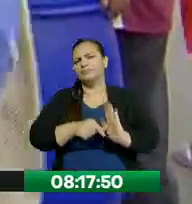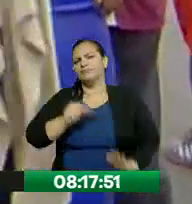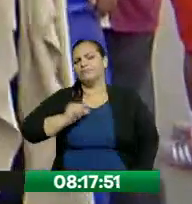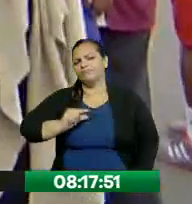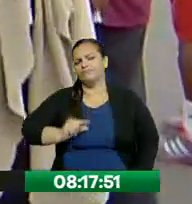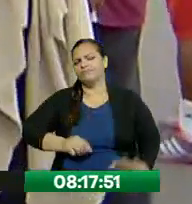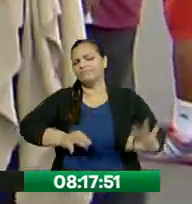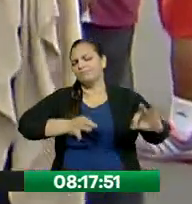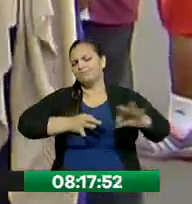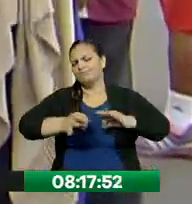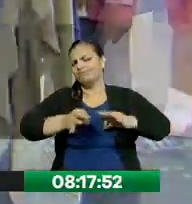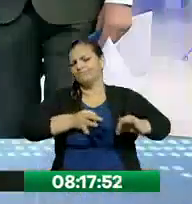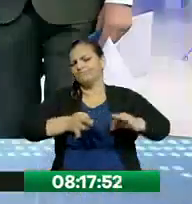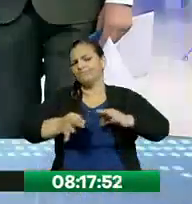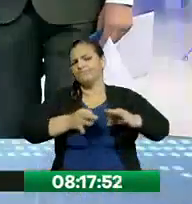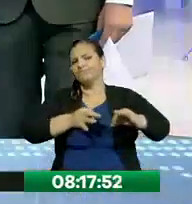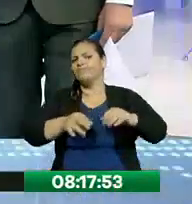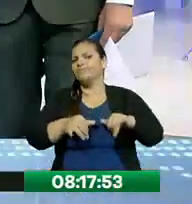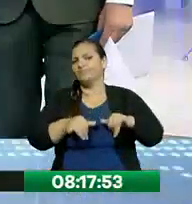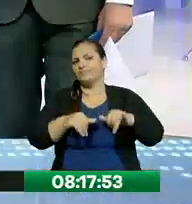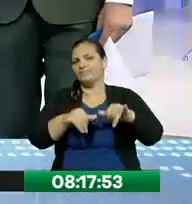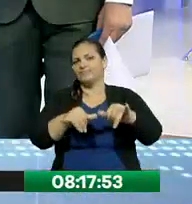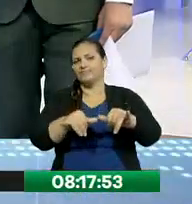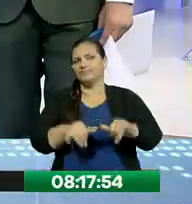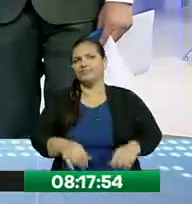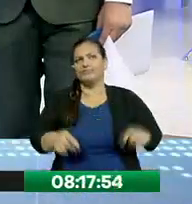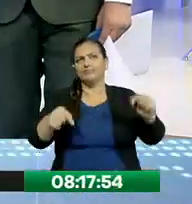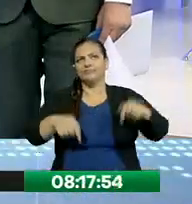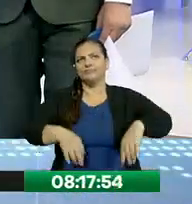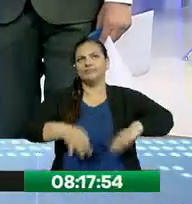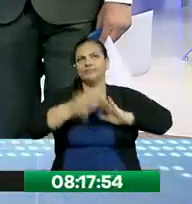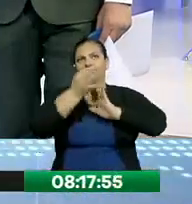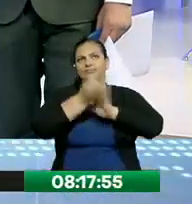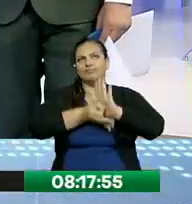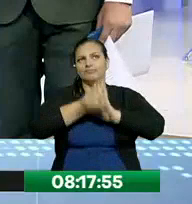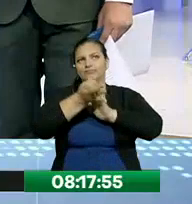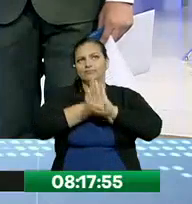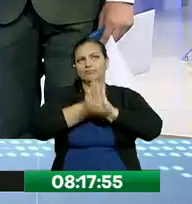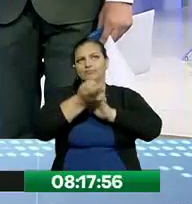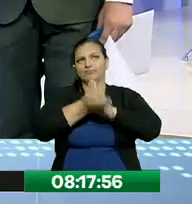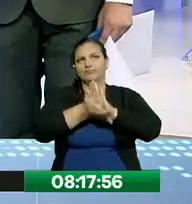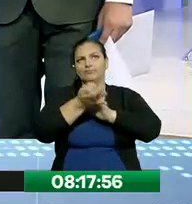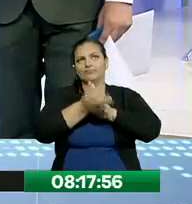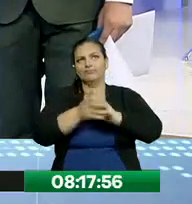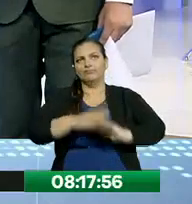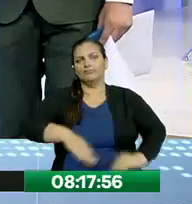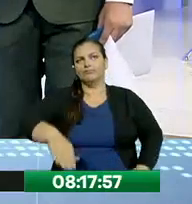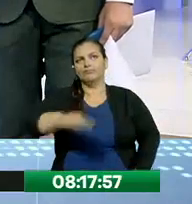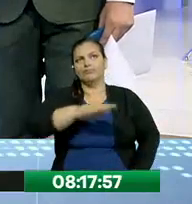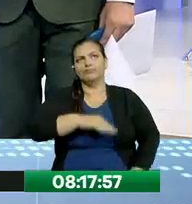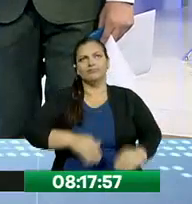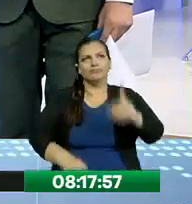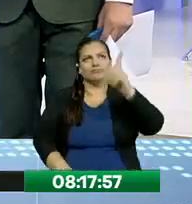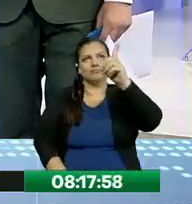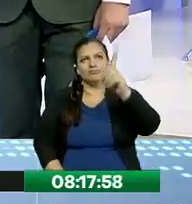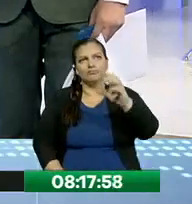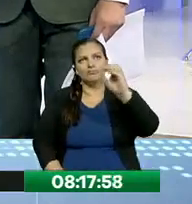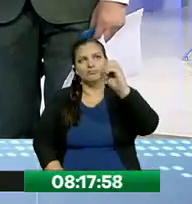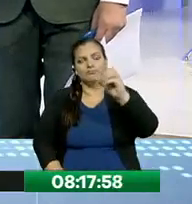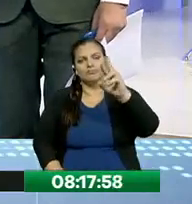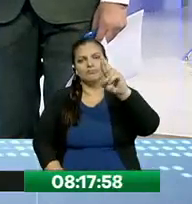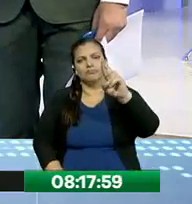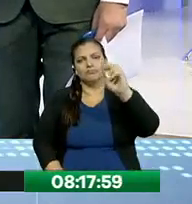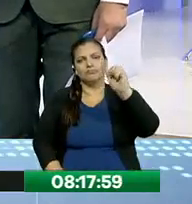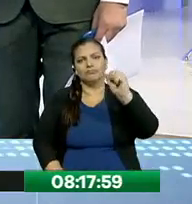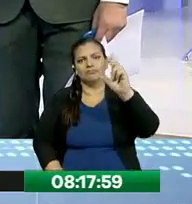a esta situación que se está presentando en la ciudadela El Dorado. La gente está desesperada, como es evidente, porque el líquido